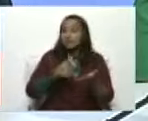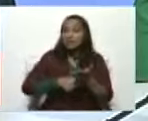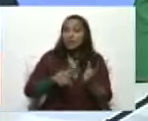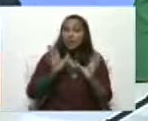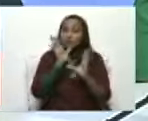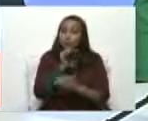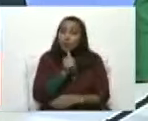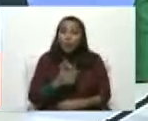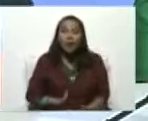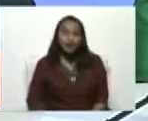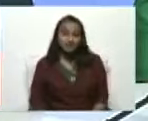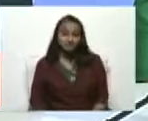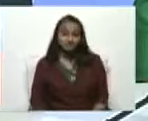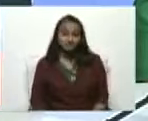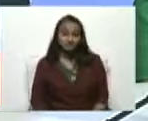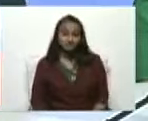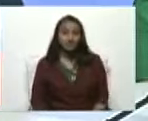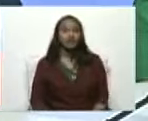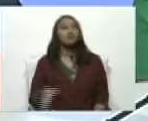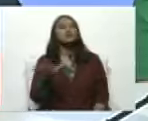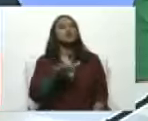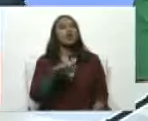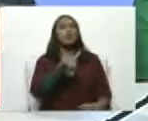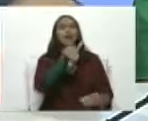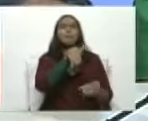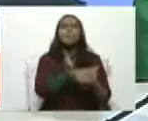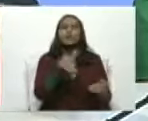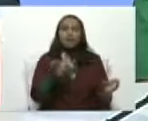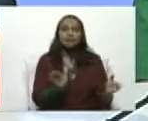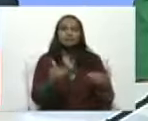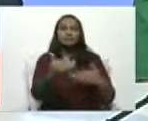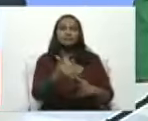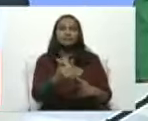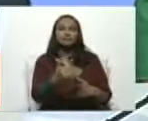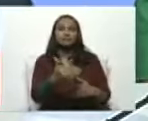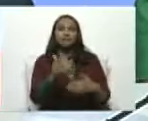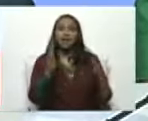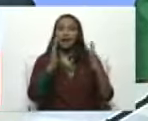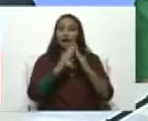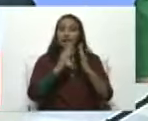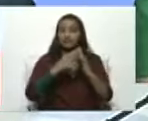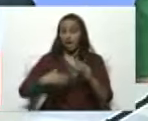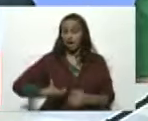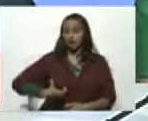¿Y los centros electorales dónde estaban? Alrededor de las casas de ellos.